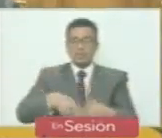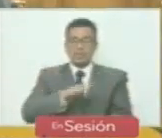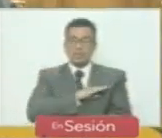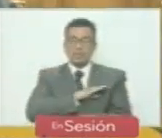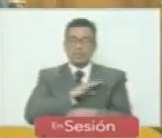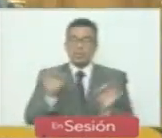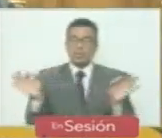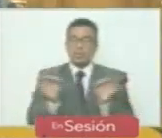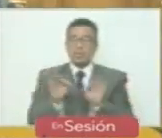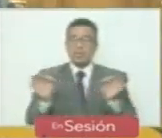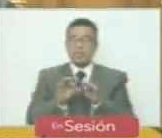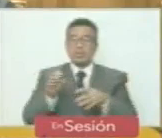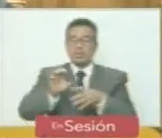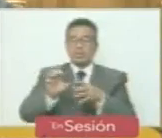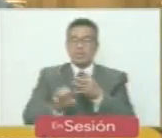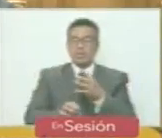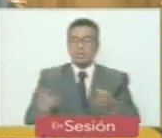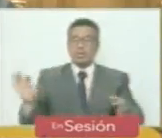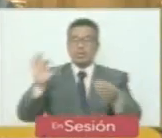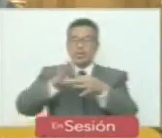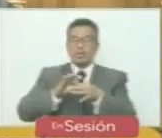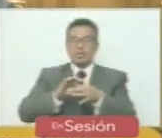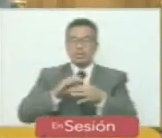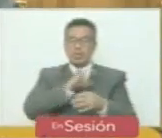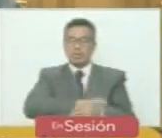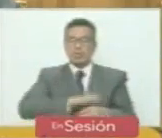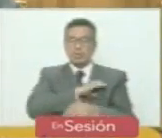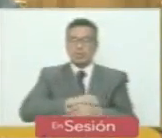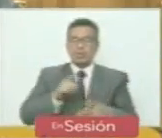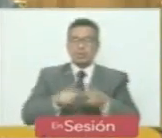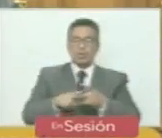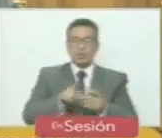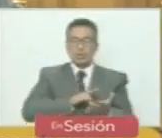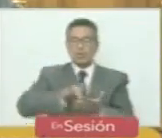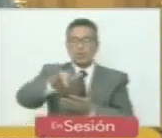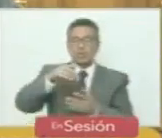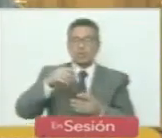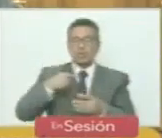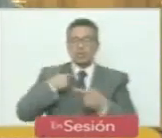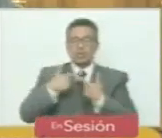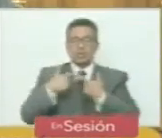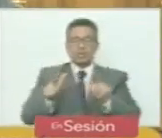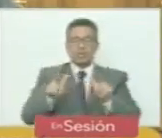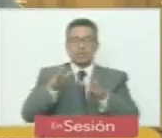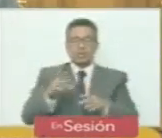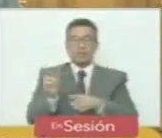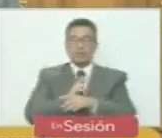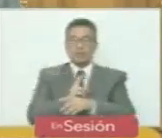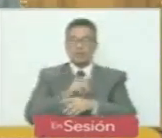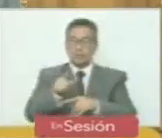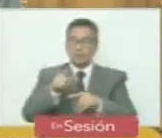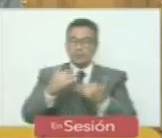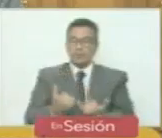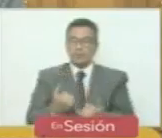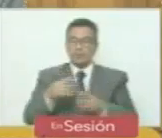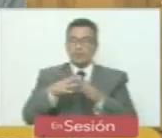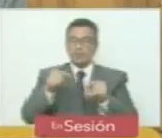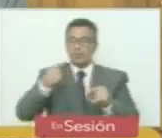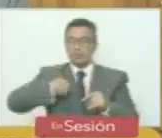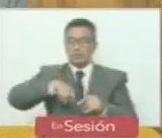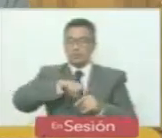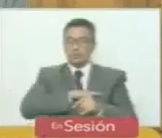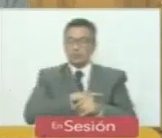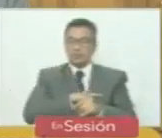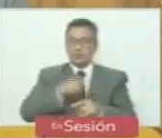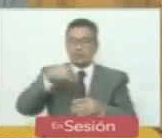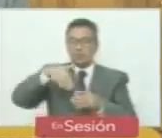que no hay absolutamente ningún elemento que vincule a la comisión de delito al avión, y el avión debe ser liberado de manera inmediata. Es todo, señor presidente. Nosotros acompañamos con